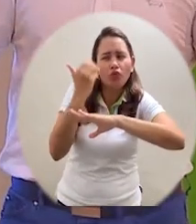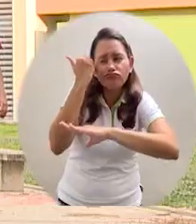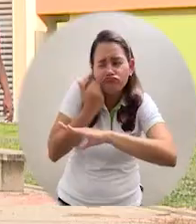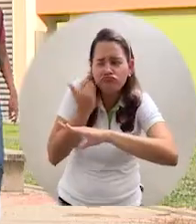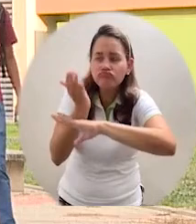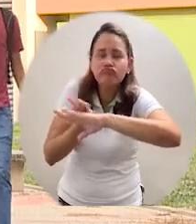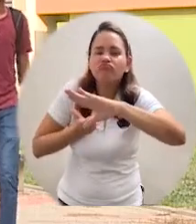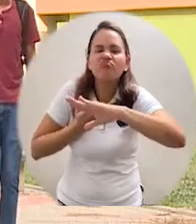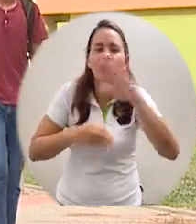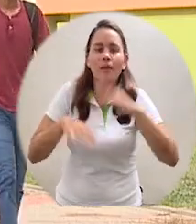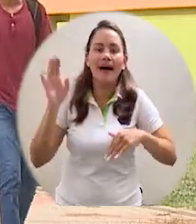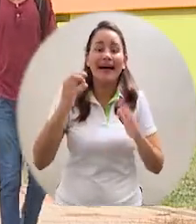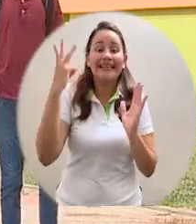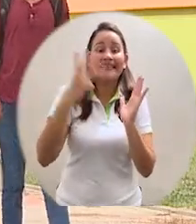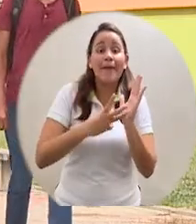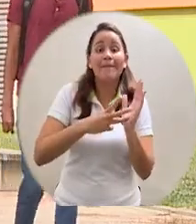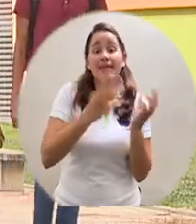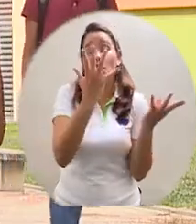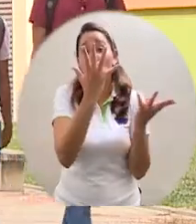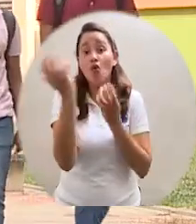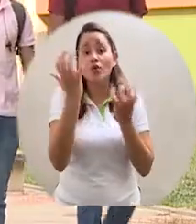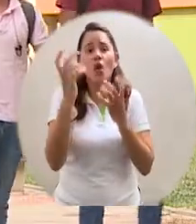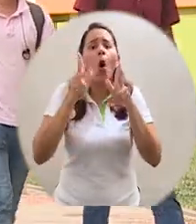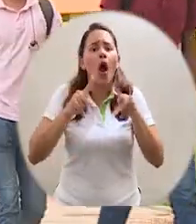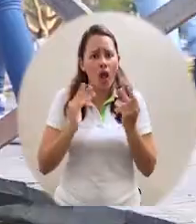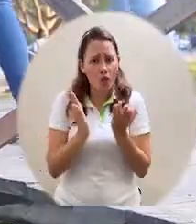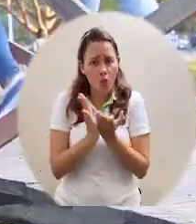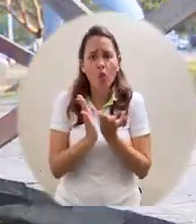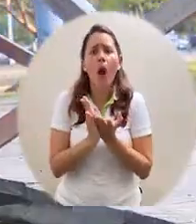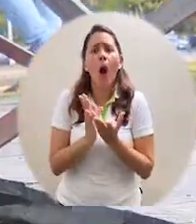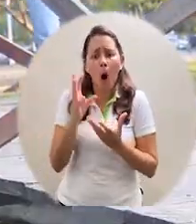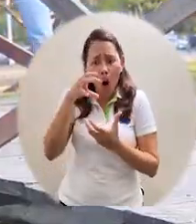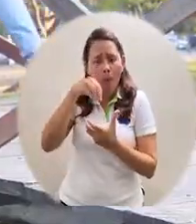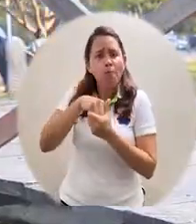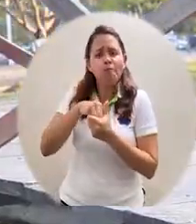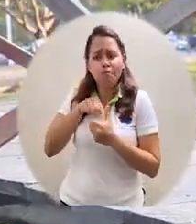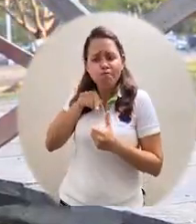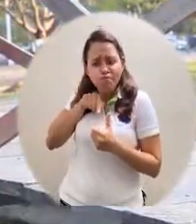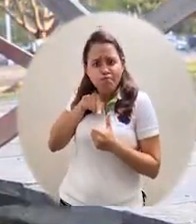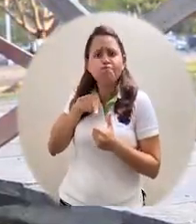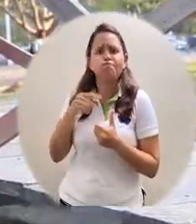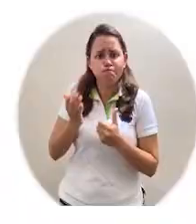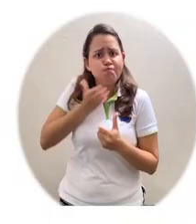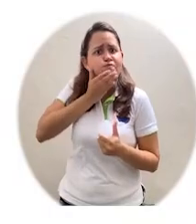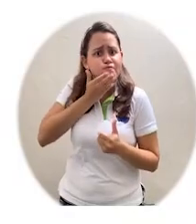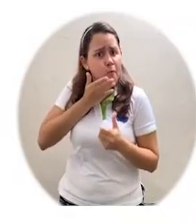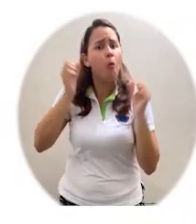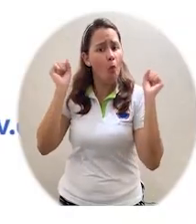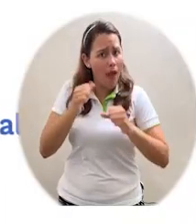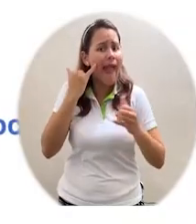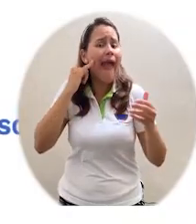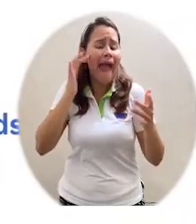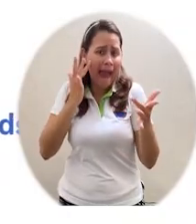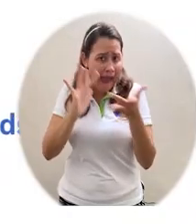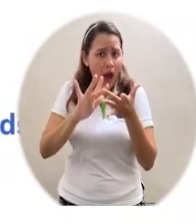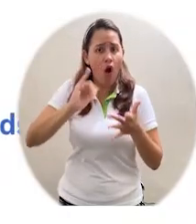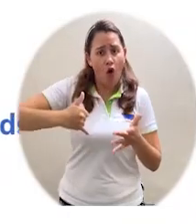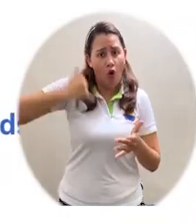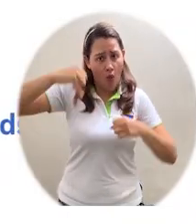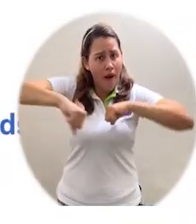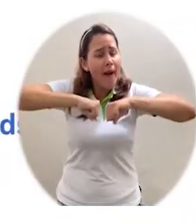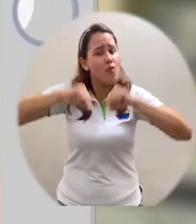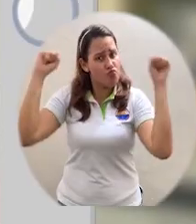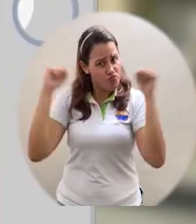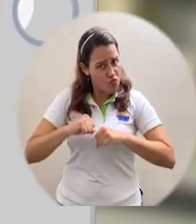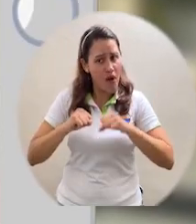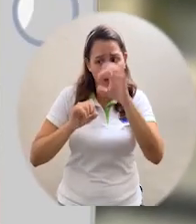fue la vinculación de 3.961 estudiantes que cumplen con todos los requisitos para ser incluidos en el programa del Gobierno Nacional.